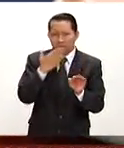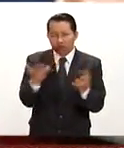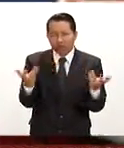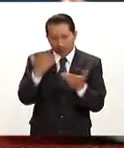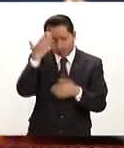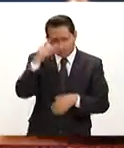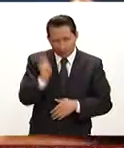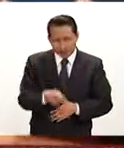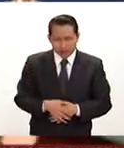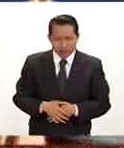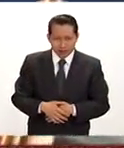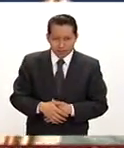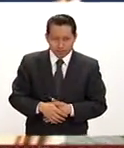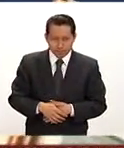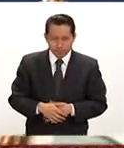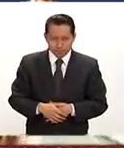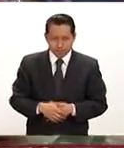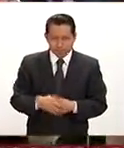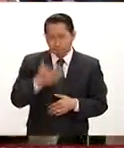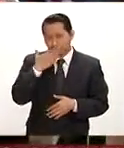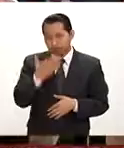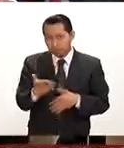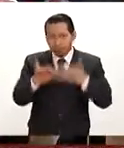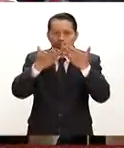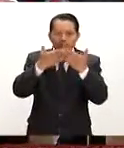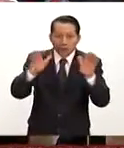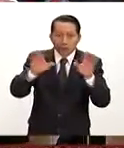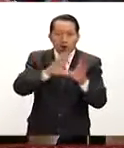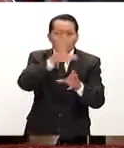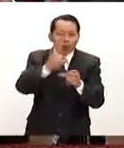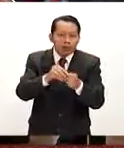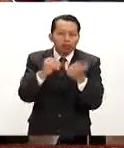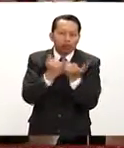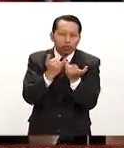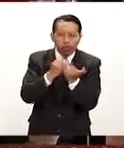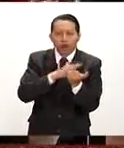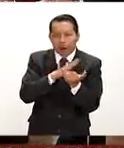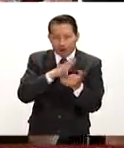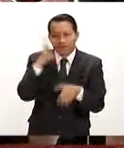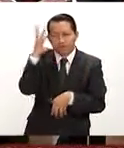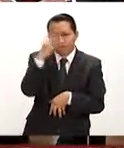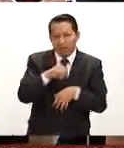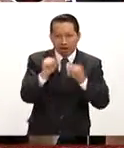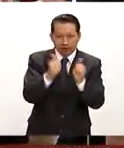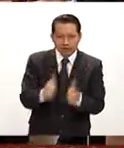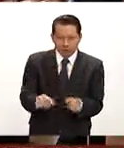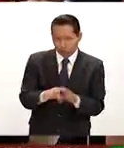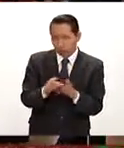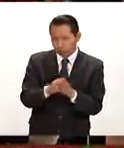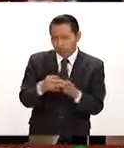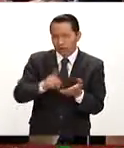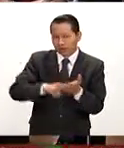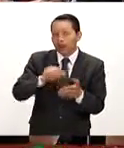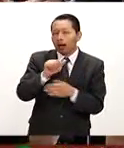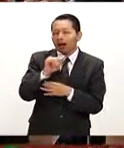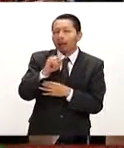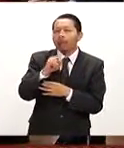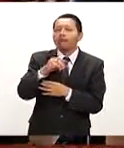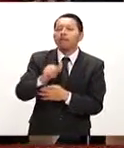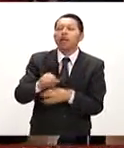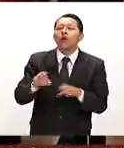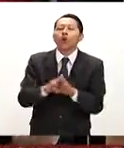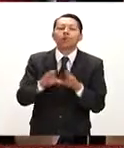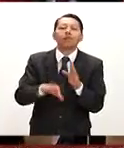hacer con eso, ¿ah? Exacto. Es tan amplio analizar las bellas artes y justamente desde la academia, cómo seleccionan